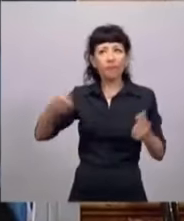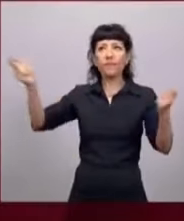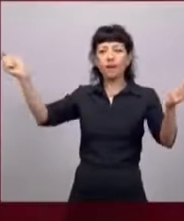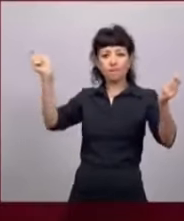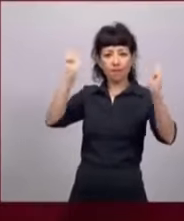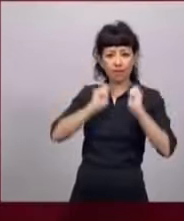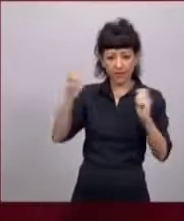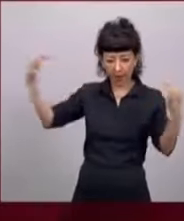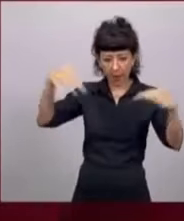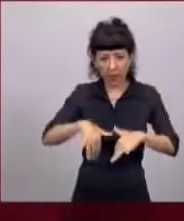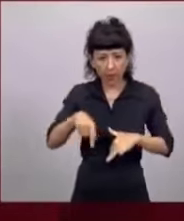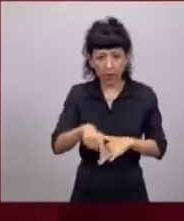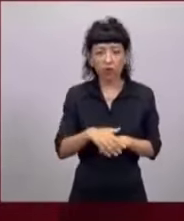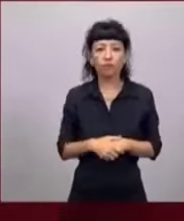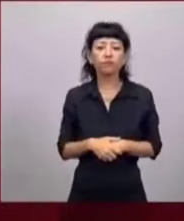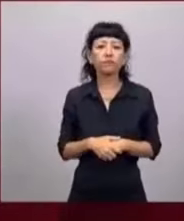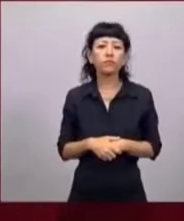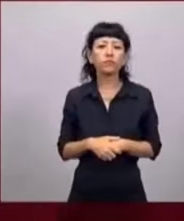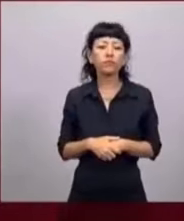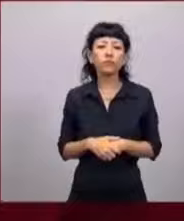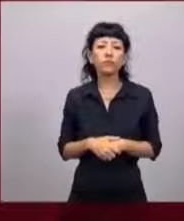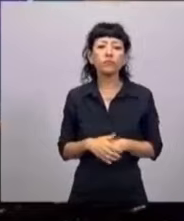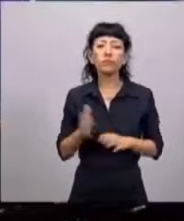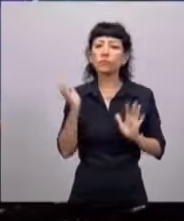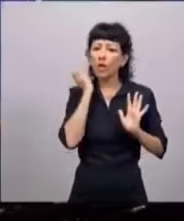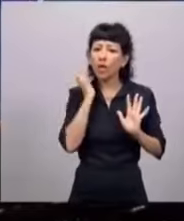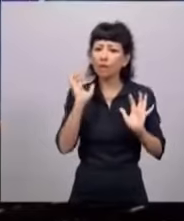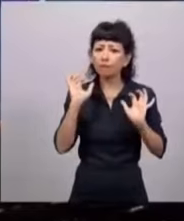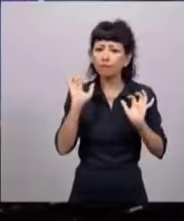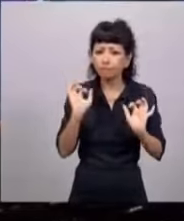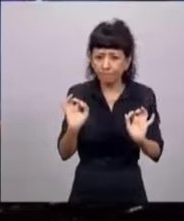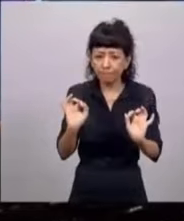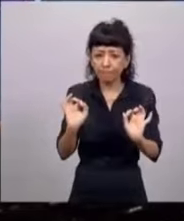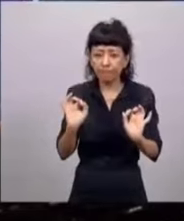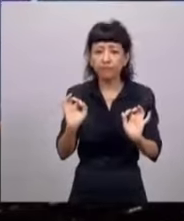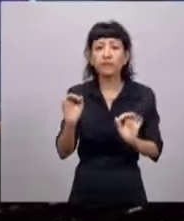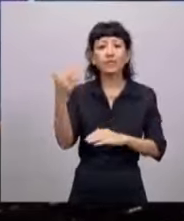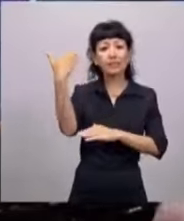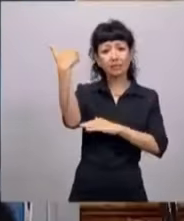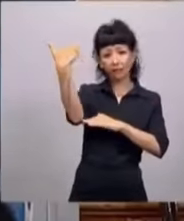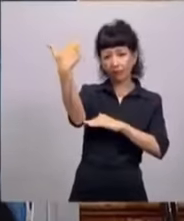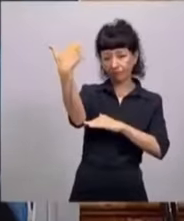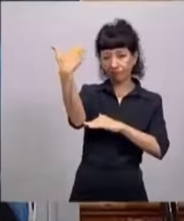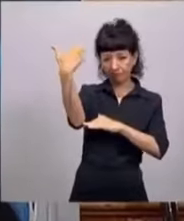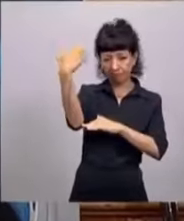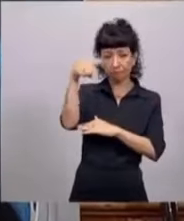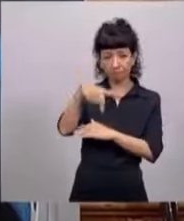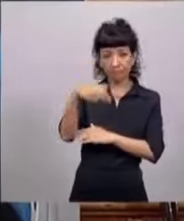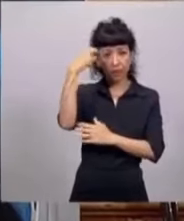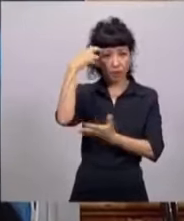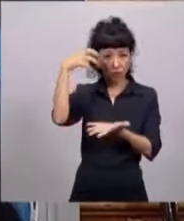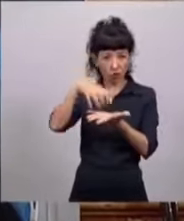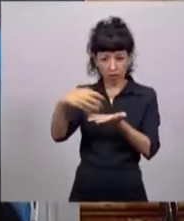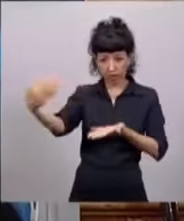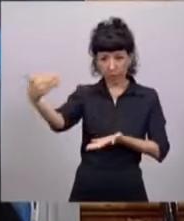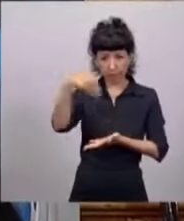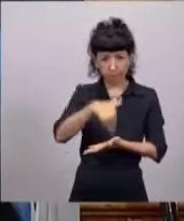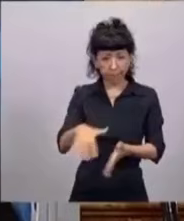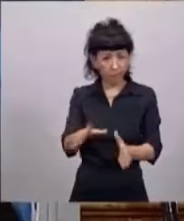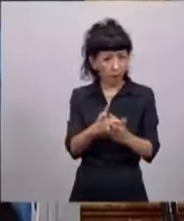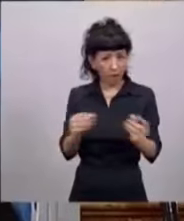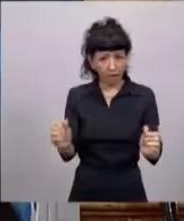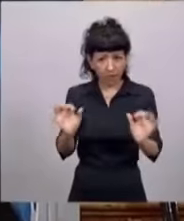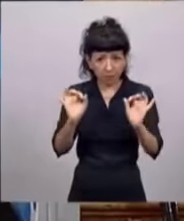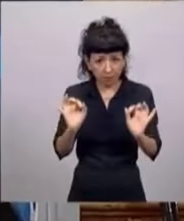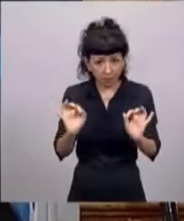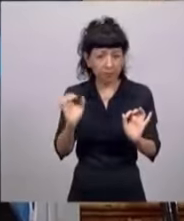Argentina. Habiéndose concluido con el objeto de la presente sesión del Congreso reunido en Asamblea,